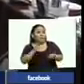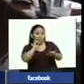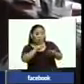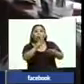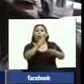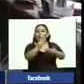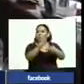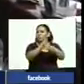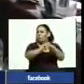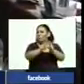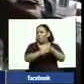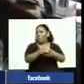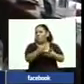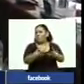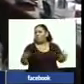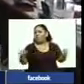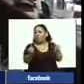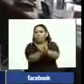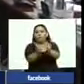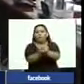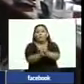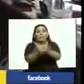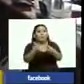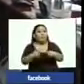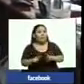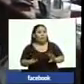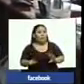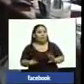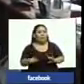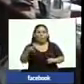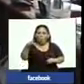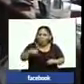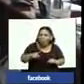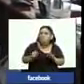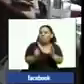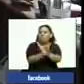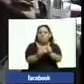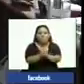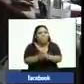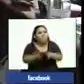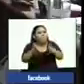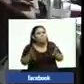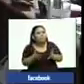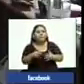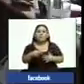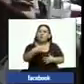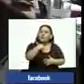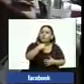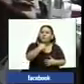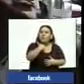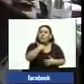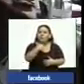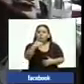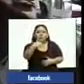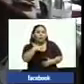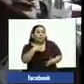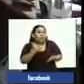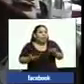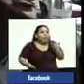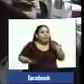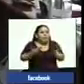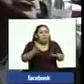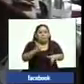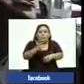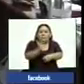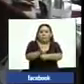a todos los problemas, pero resulta que hay más problemas y más complicaciones. Yo quizás voy a ser muy